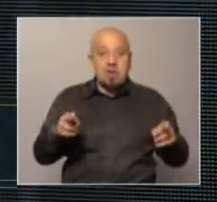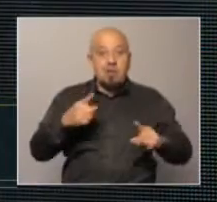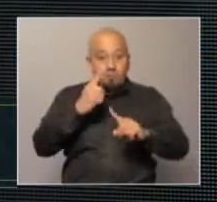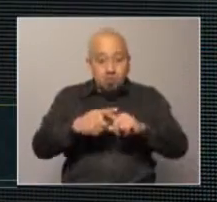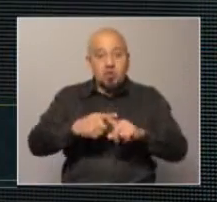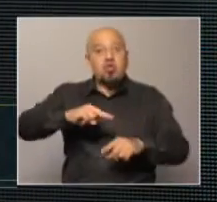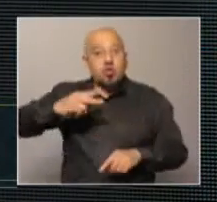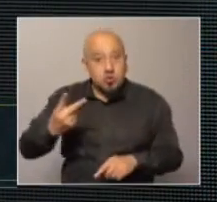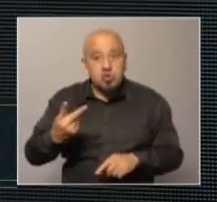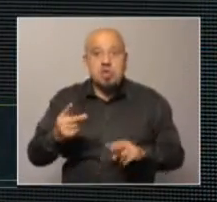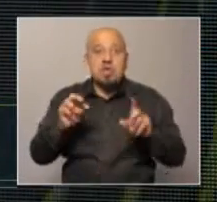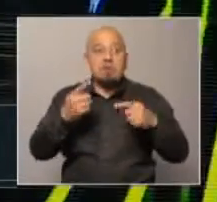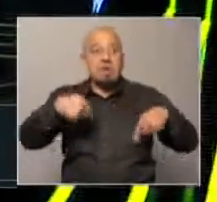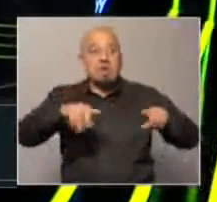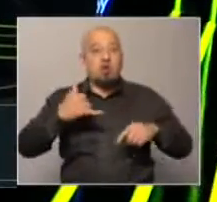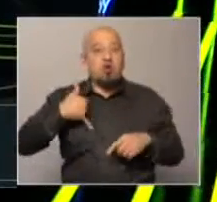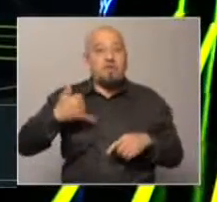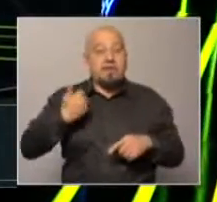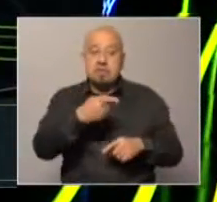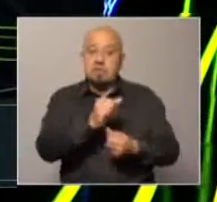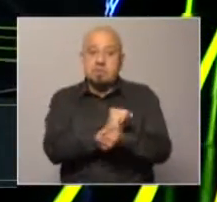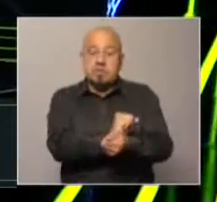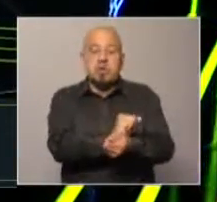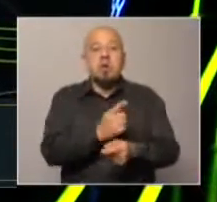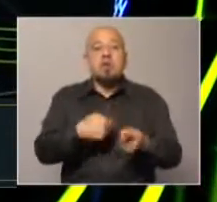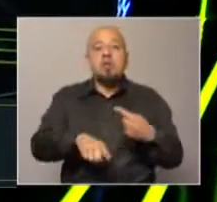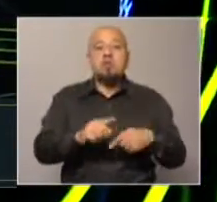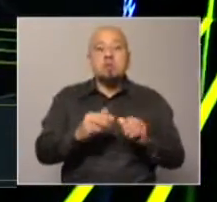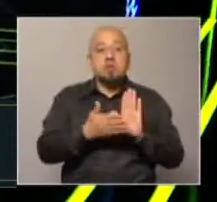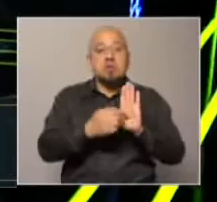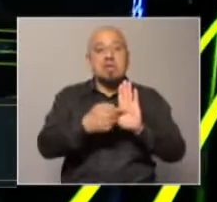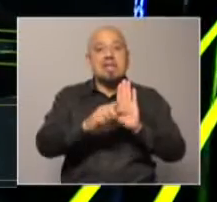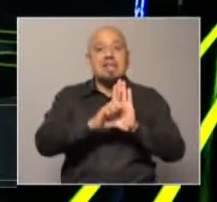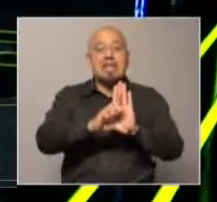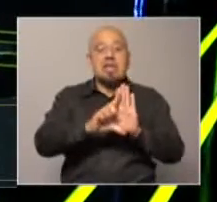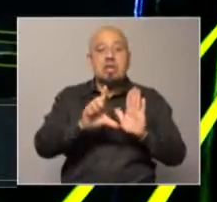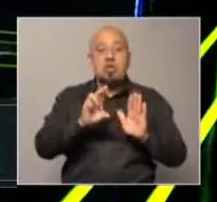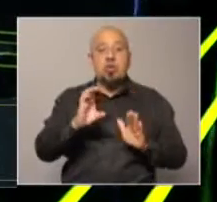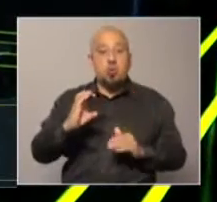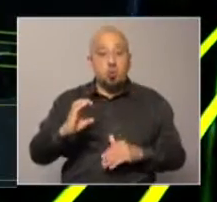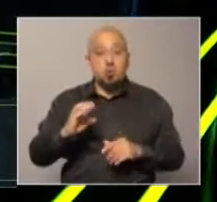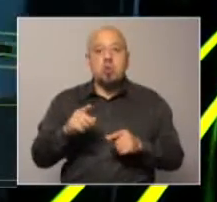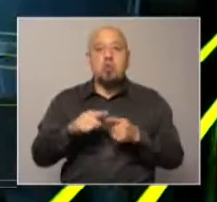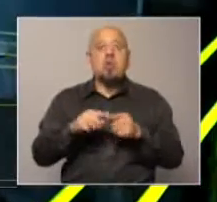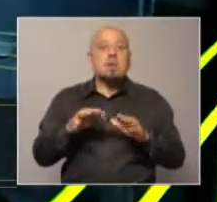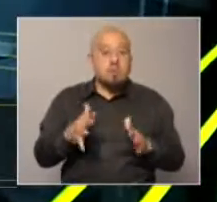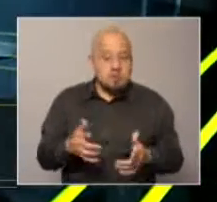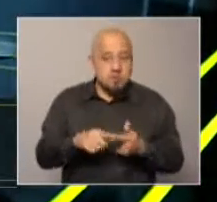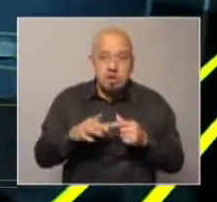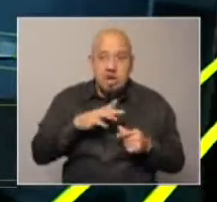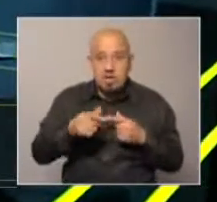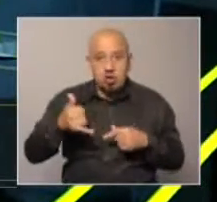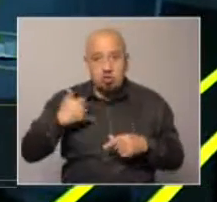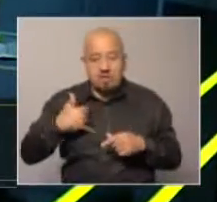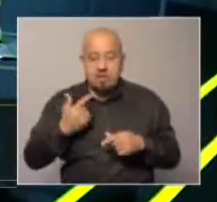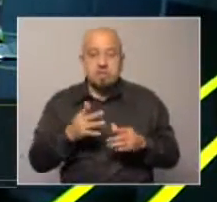privativas de libertad, es decir, que tuvo un efecto directo. En el caso de la LUC, hay varias disposiciones sobre adolescentes infractores, voy a